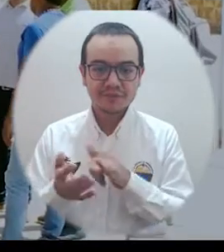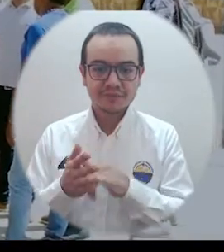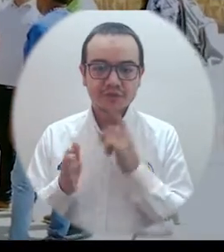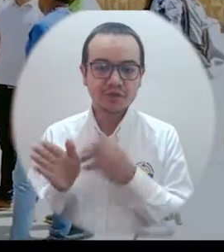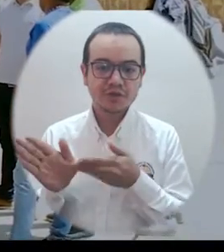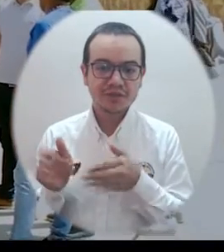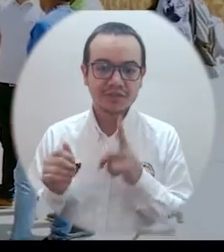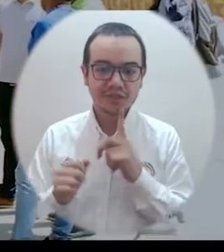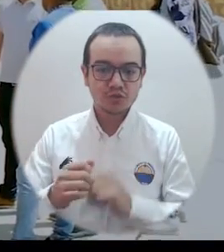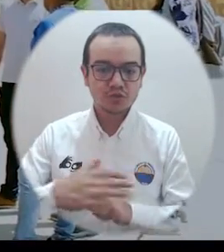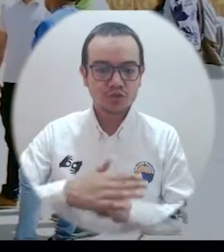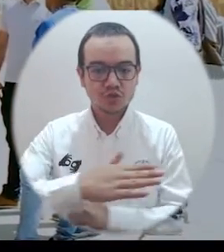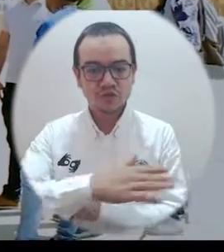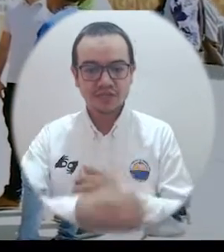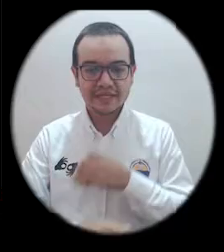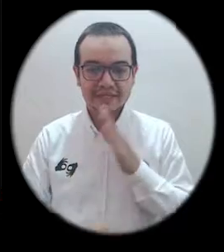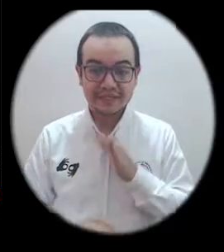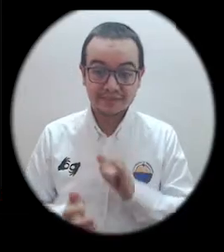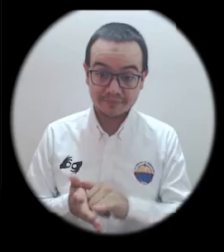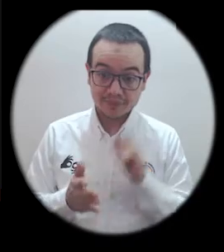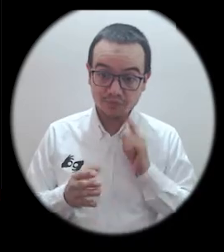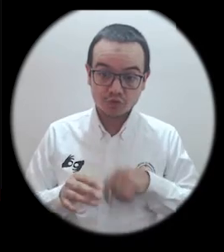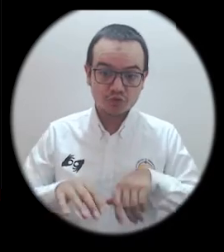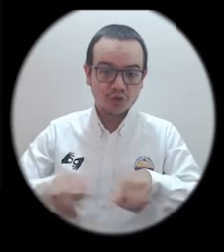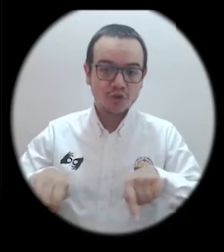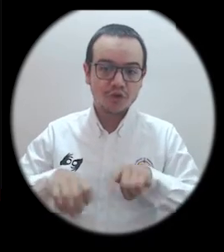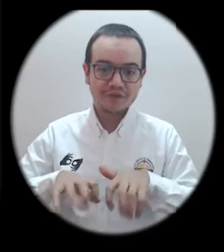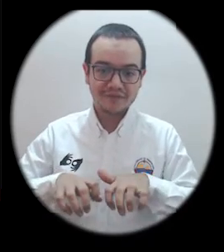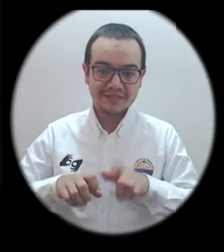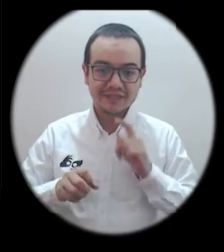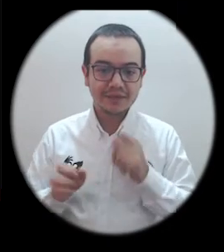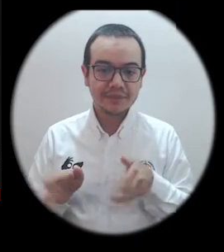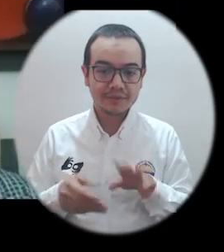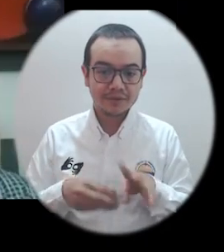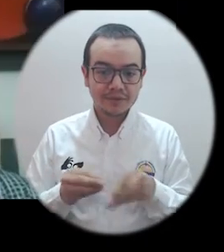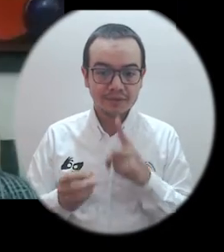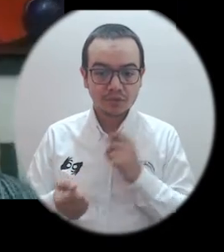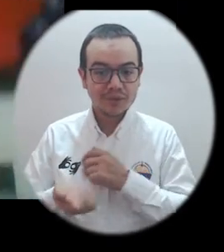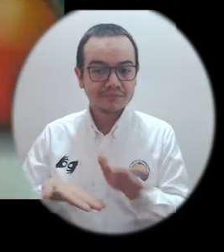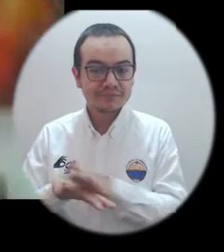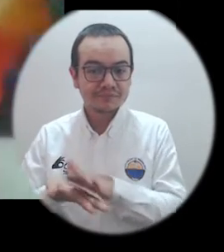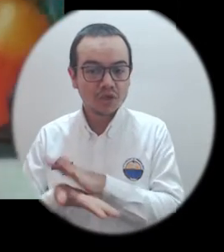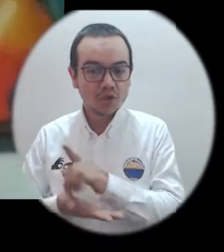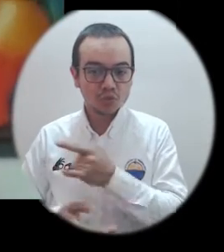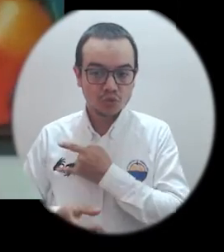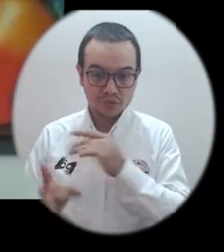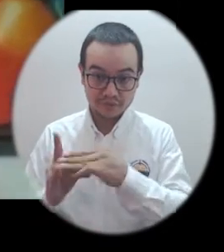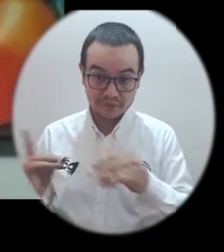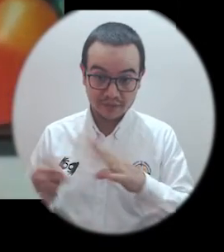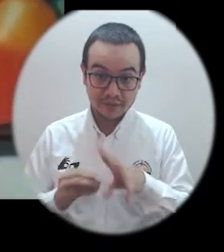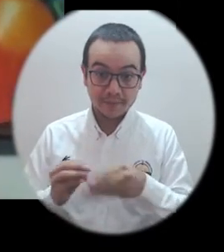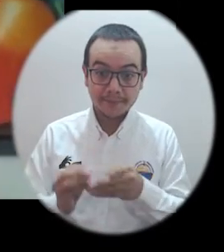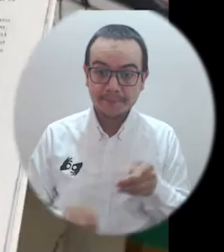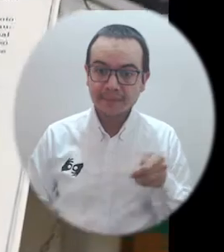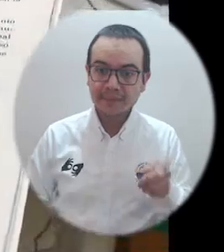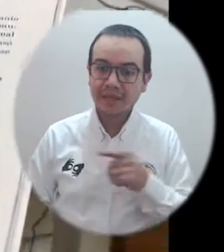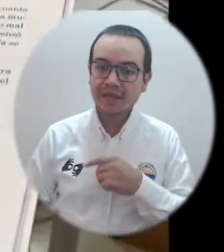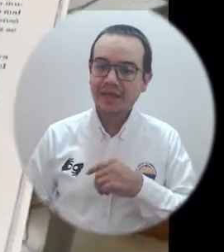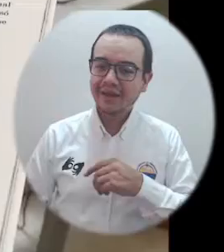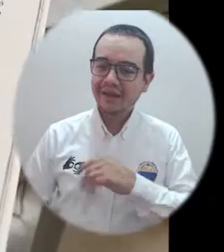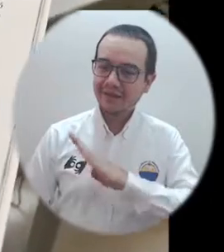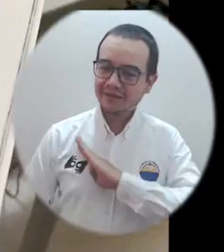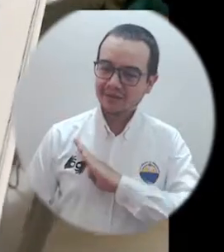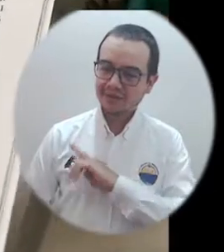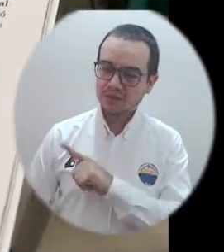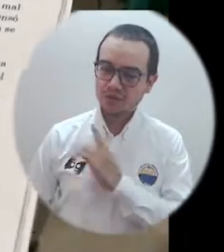esta ocasión, a través de este proyecto integrador de la Cátedra de Sostenibilidad, liderada por la Oficina Asesora de Planeación y con el apoyo de la editorial